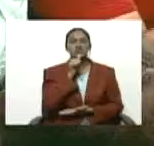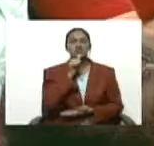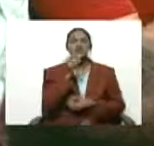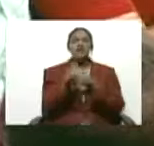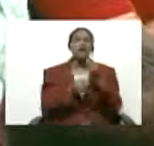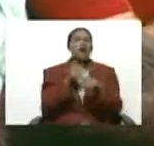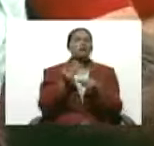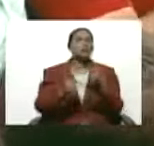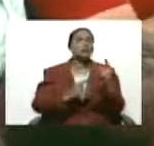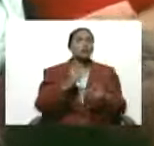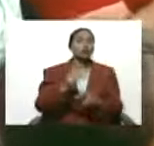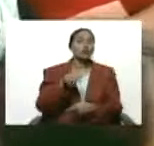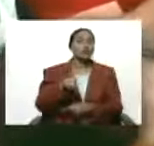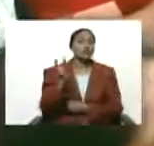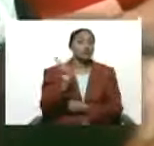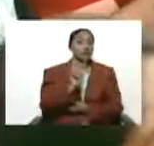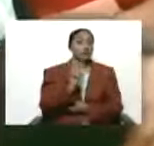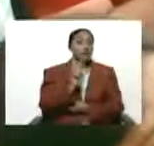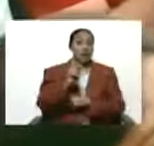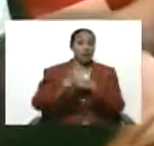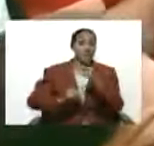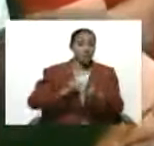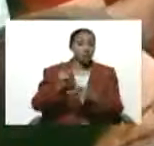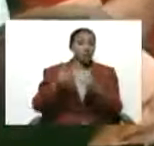¿Y qué tiene, qué significa eso?